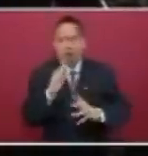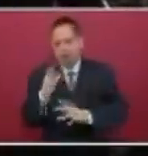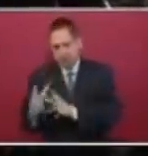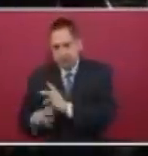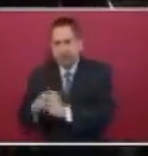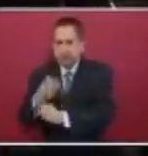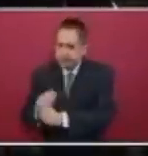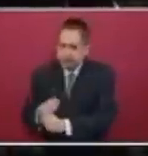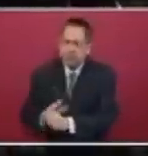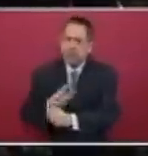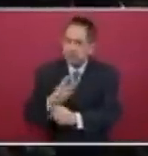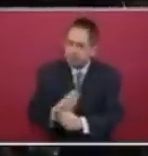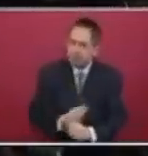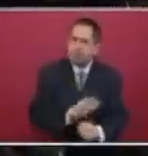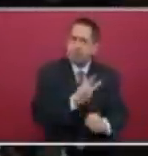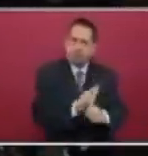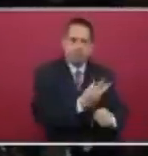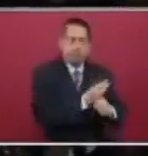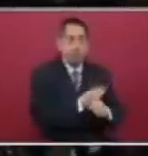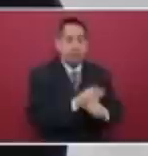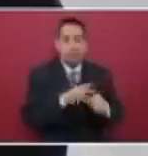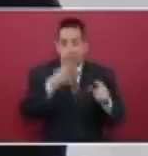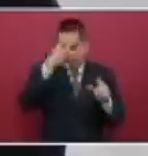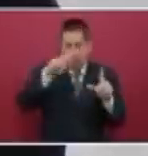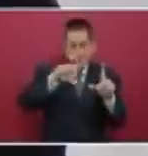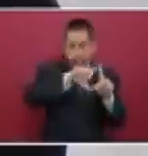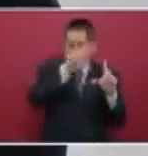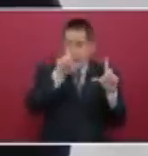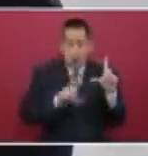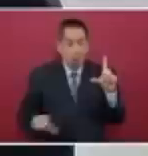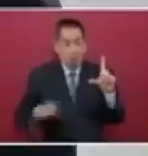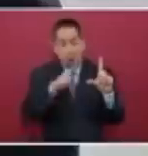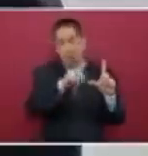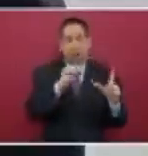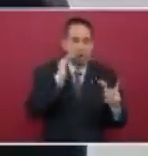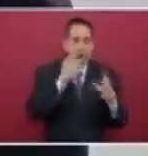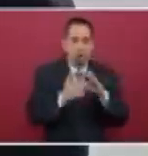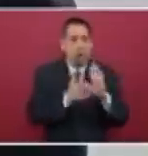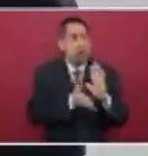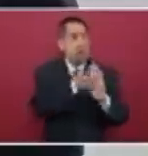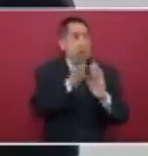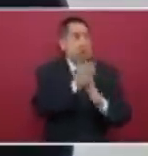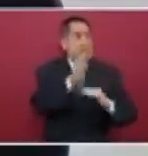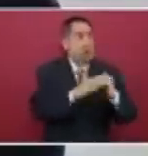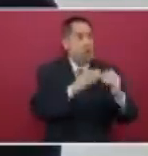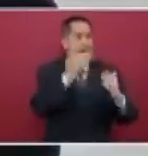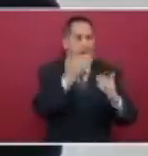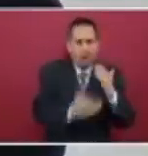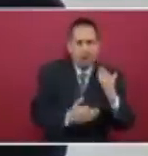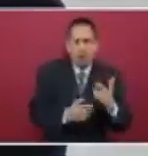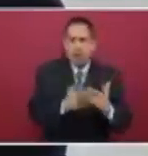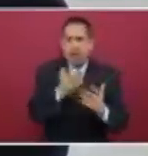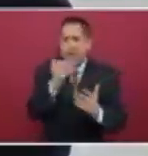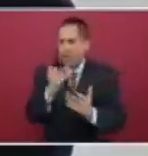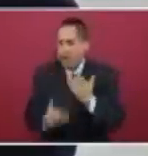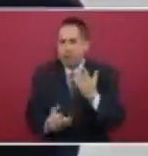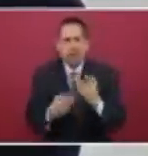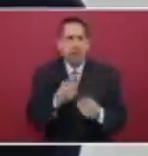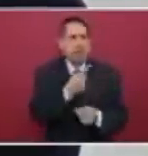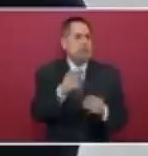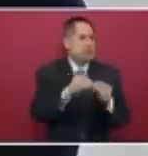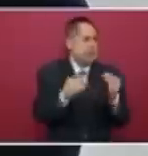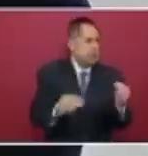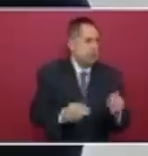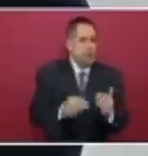ay en todo el país obras en donde faltan 100 metros 200 metros